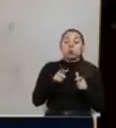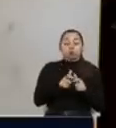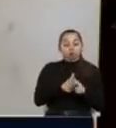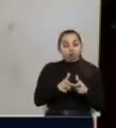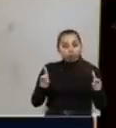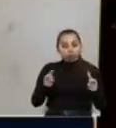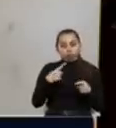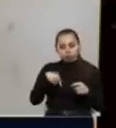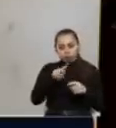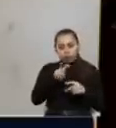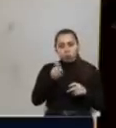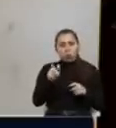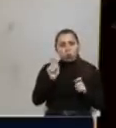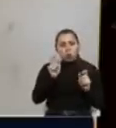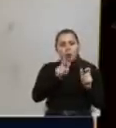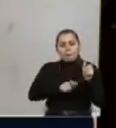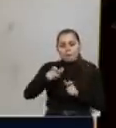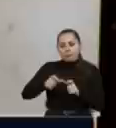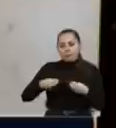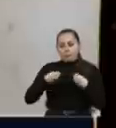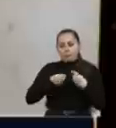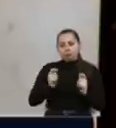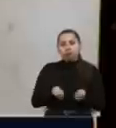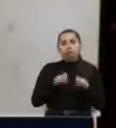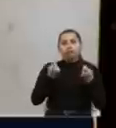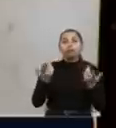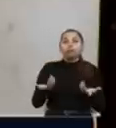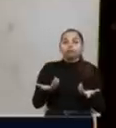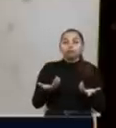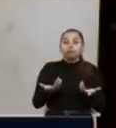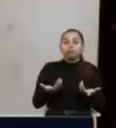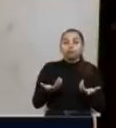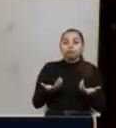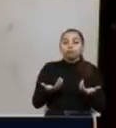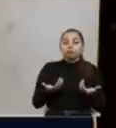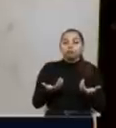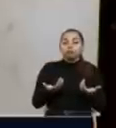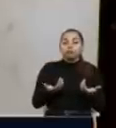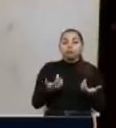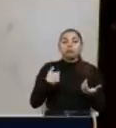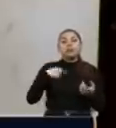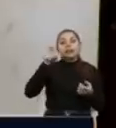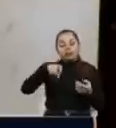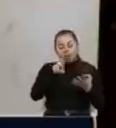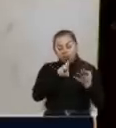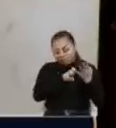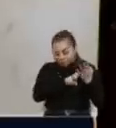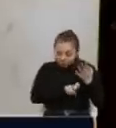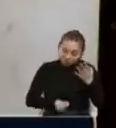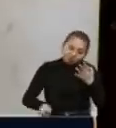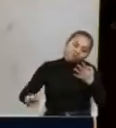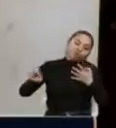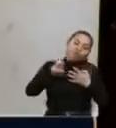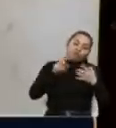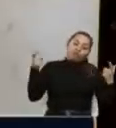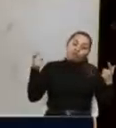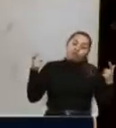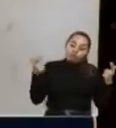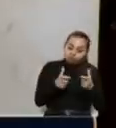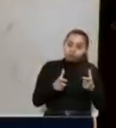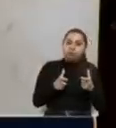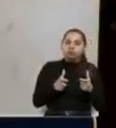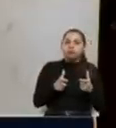cantidad, pero hay que llevar a niveles muy superiores a una reducción del